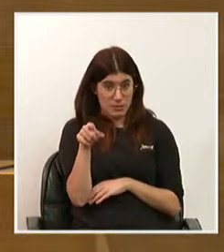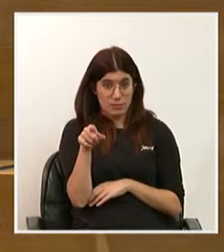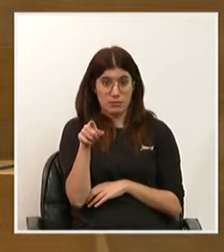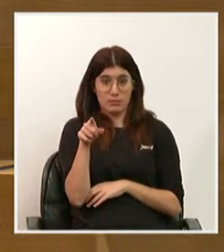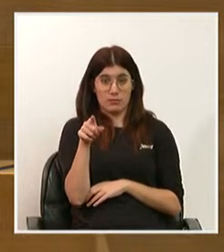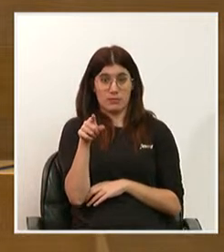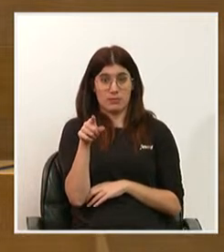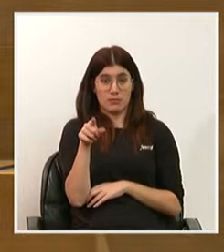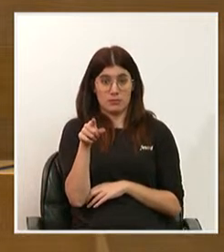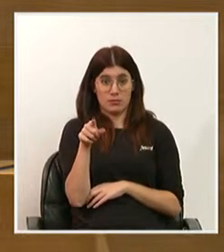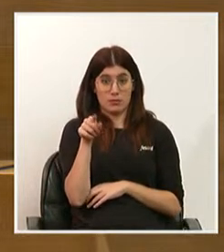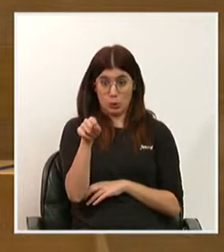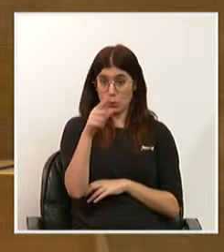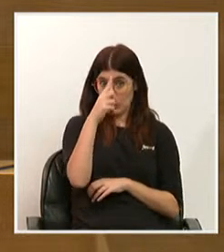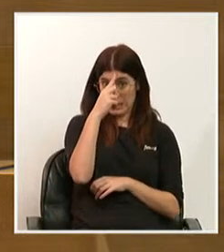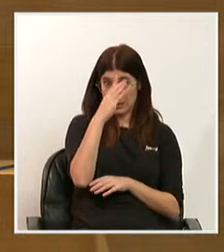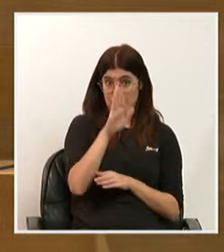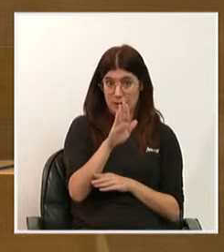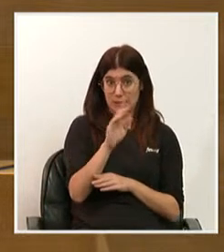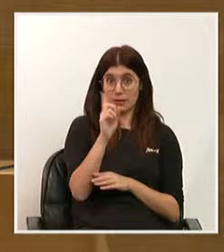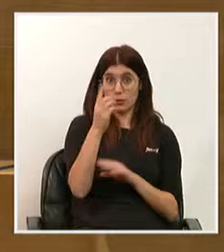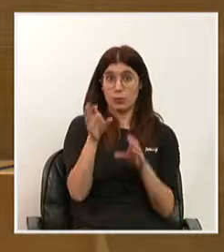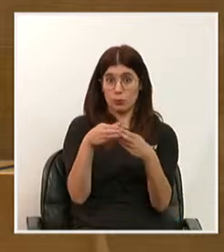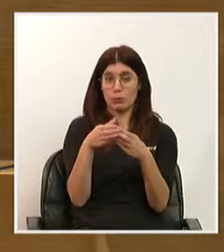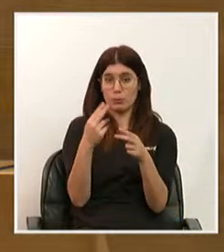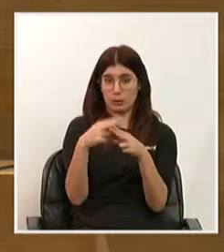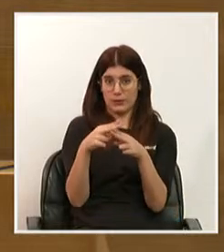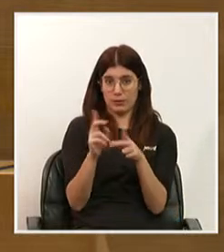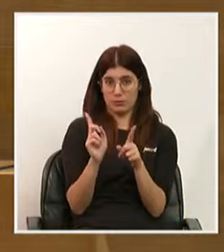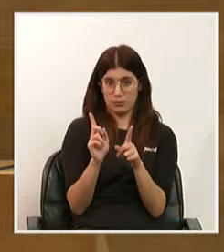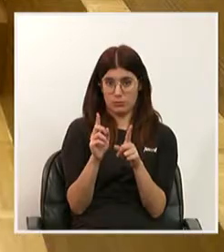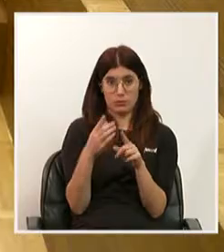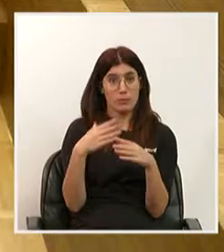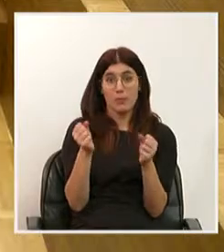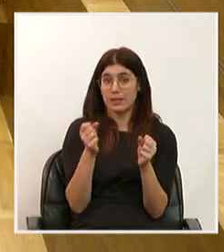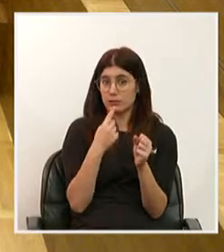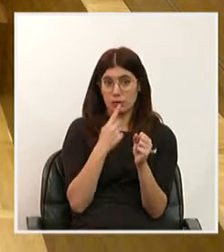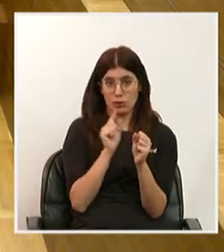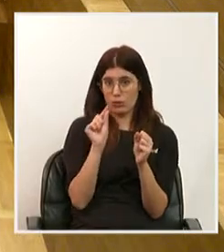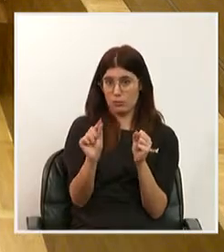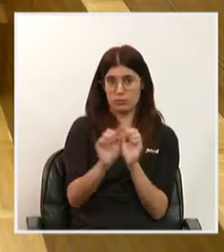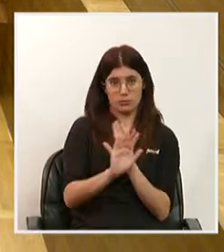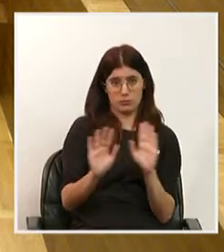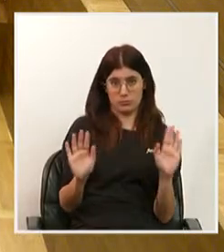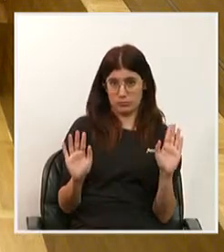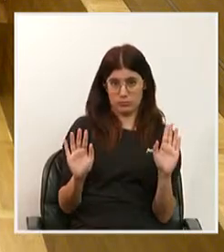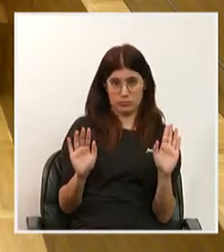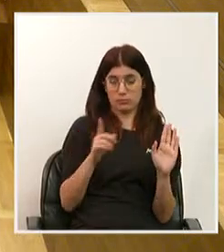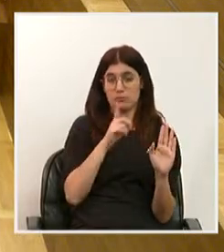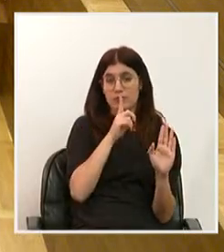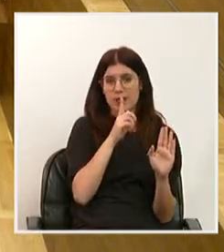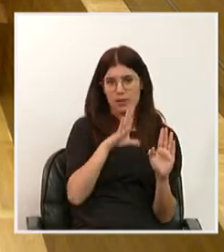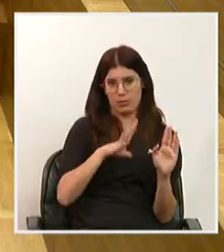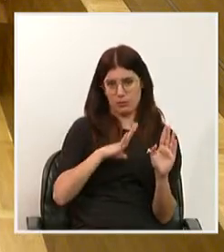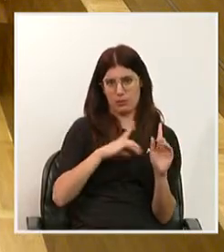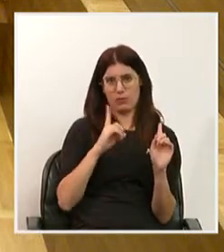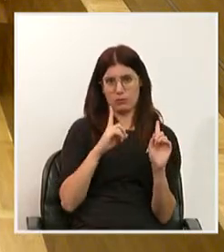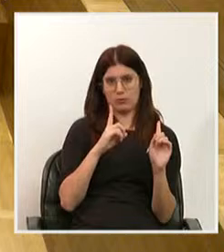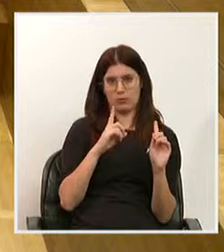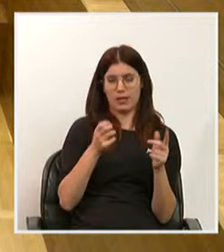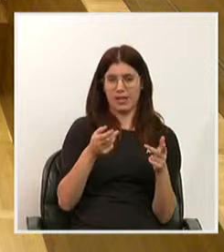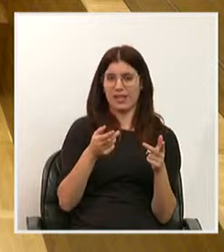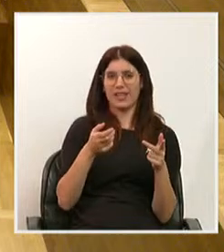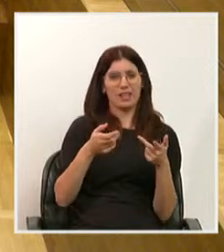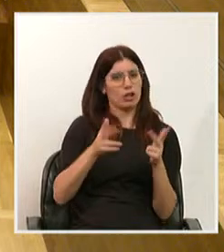es usted síndic de un grupo parlamentario no le digo más no le digo más no le digo más guarde silencio por favor y deje de